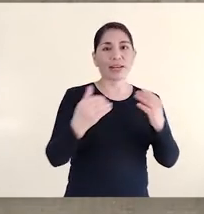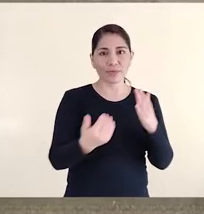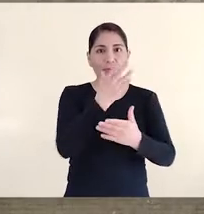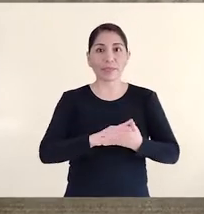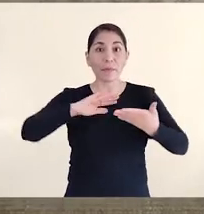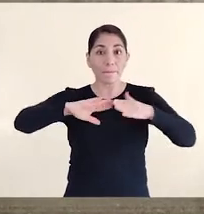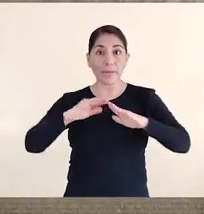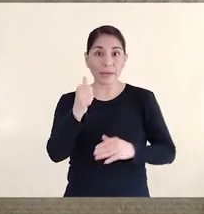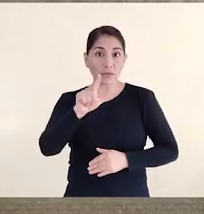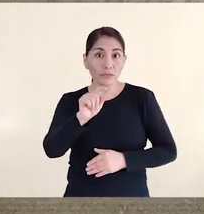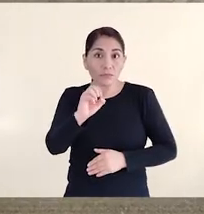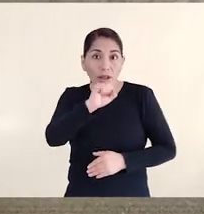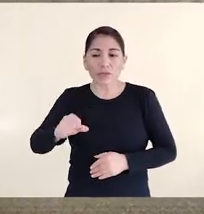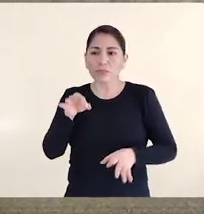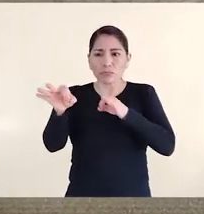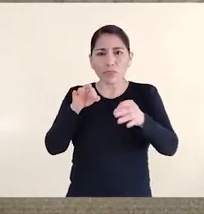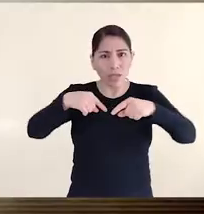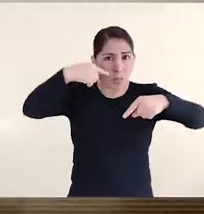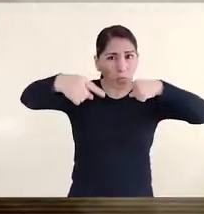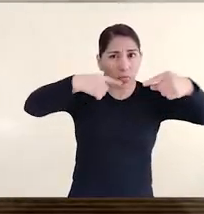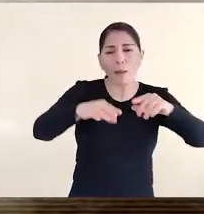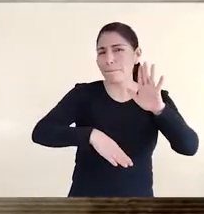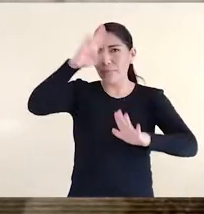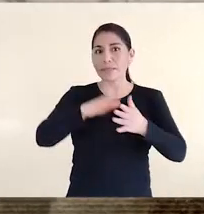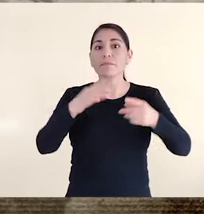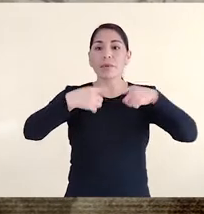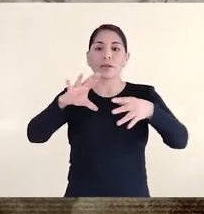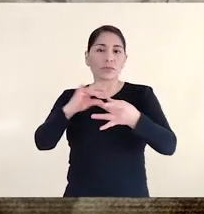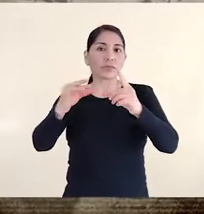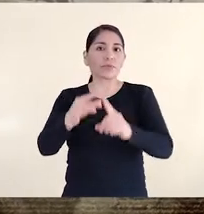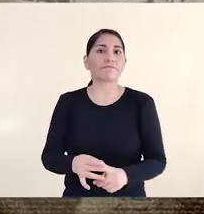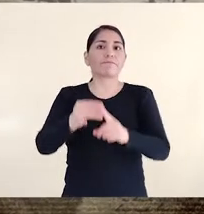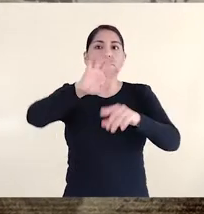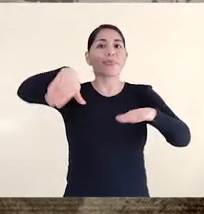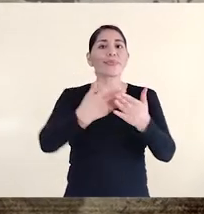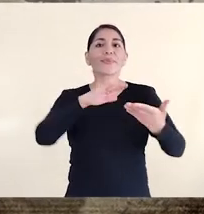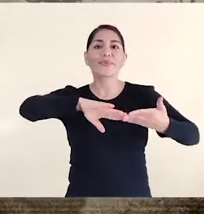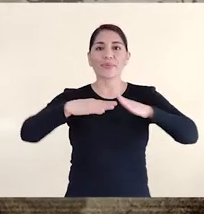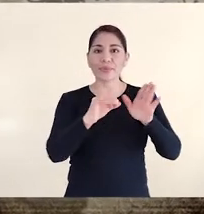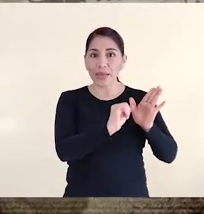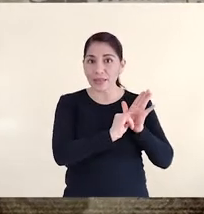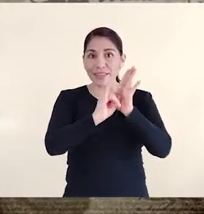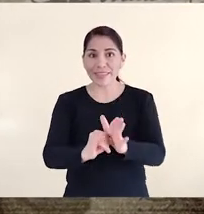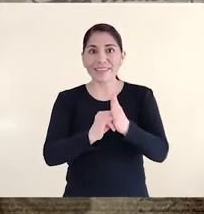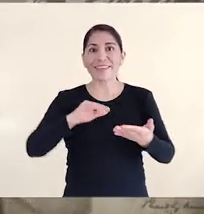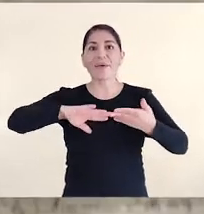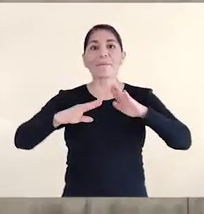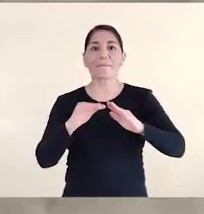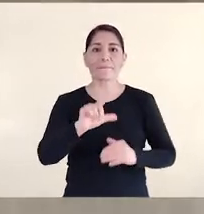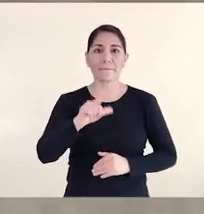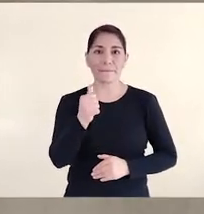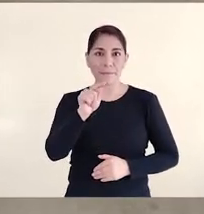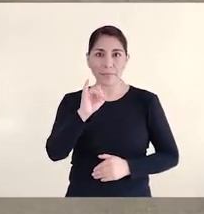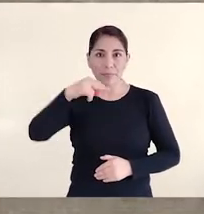manifestaciones culturales de la actualidad. Barrios Altos. Es mucho más de lo que uno puede contar aquí, pero es patrimonio especialísimo de